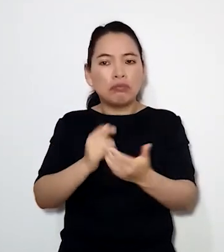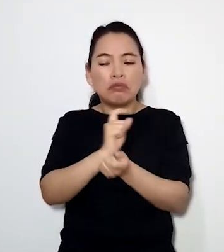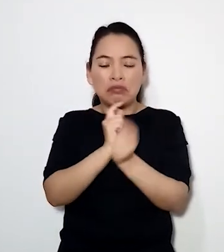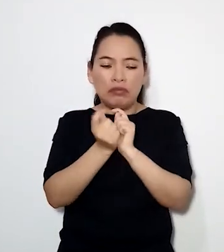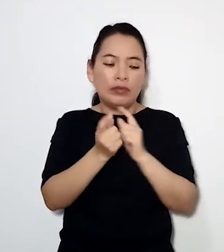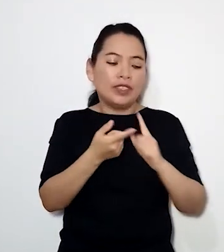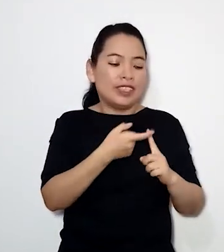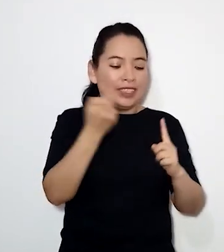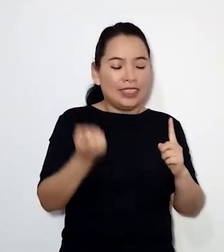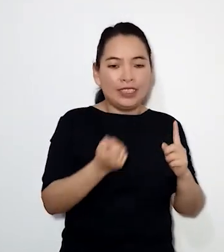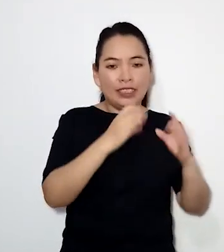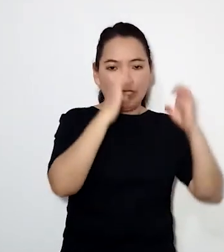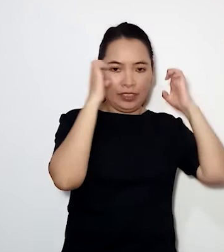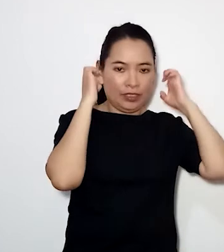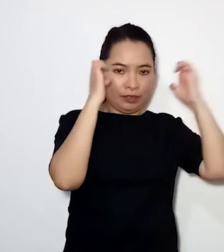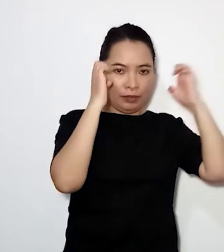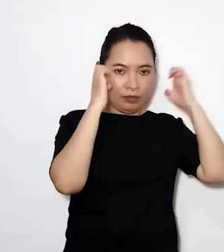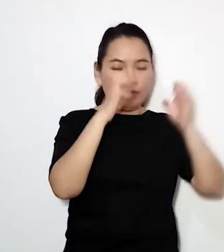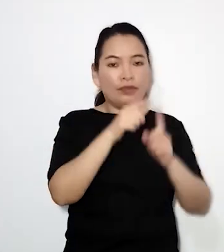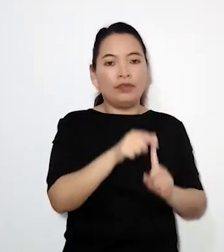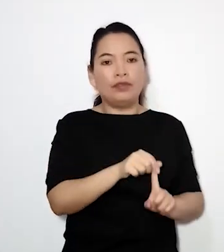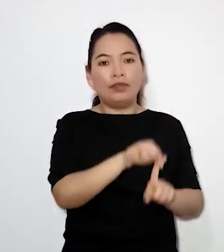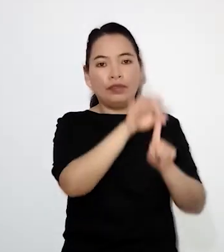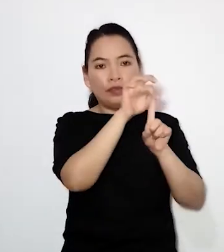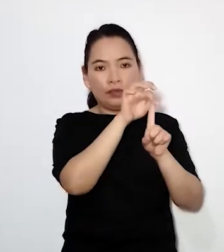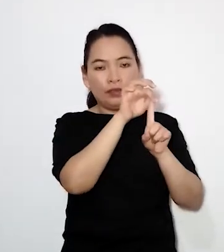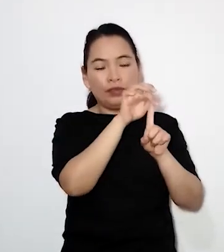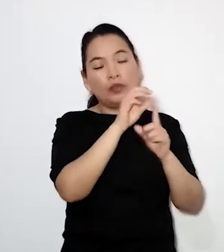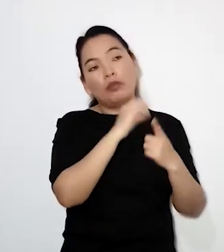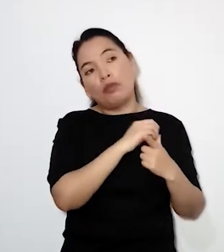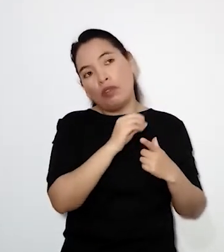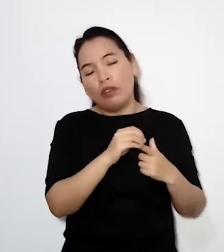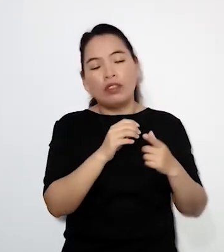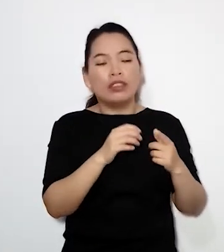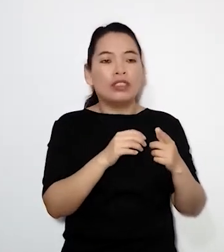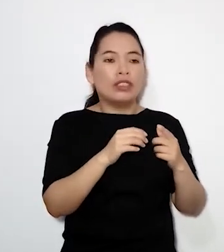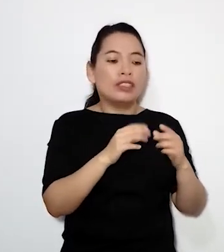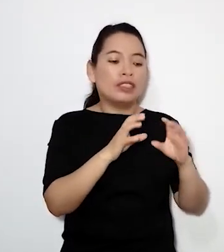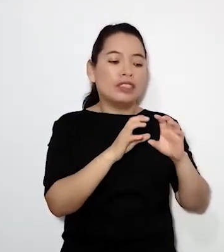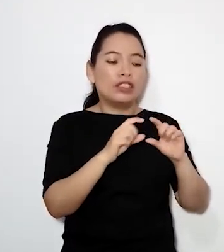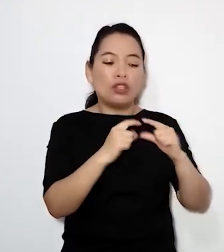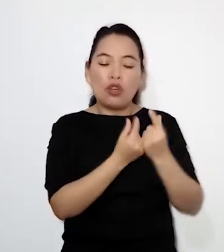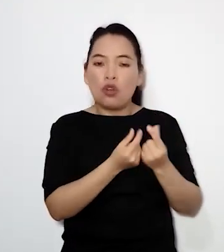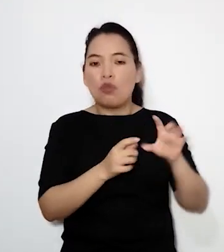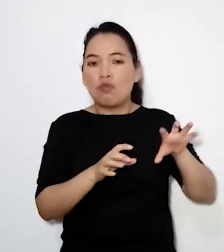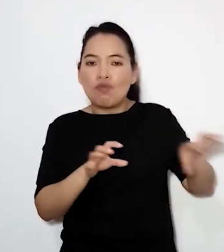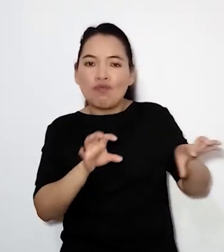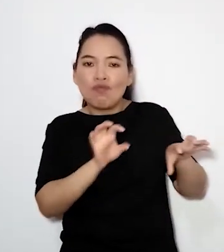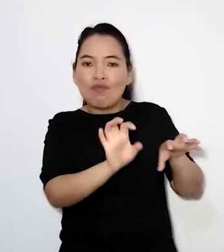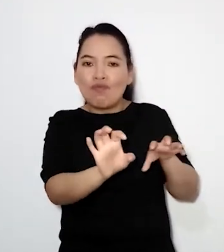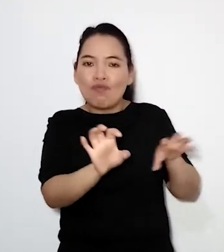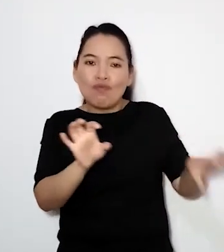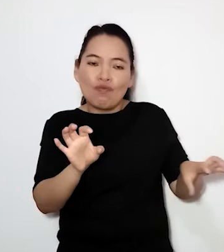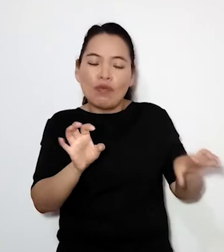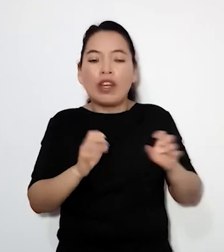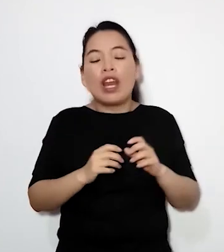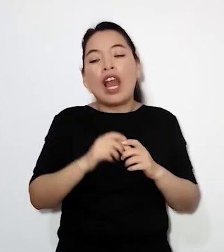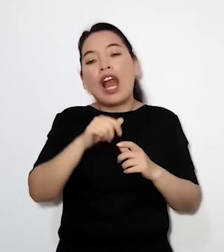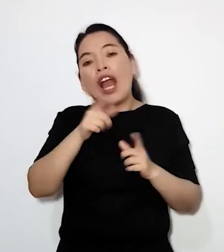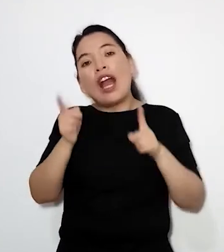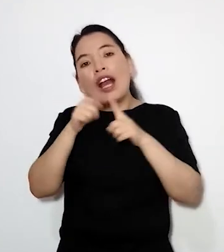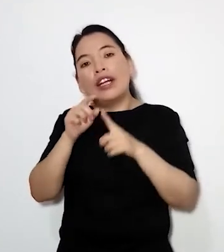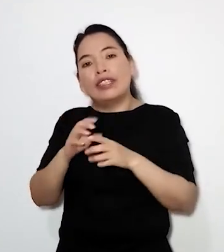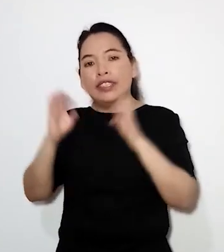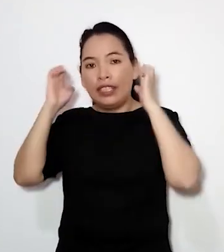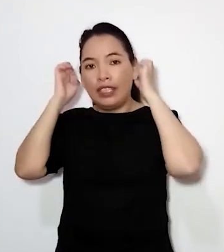especial o desde la educación, digamos, segregada en grupos y escuelas especiales hacia la educación inclusiva o la educación